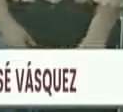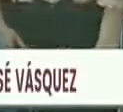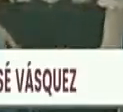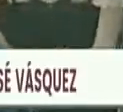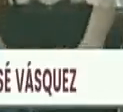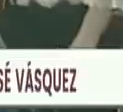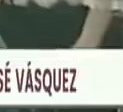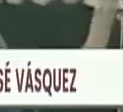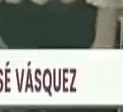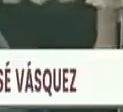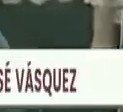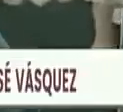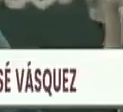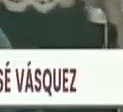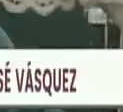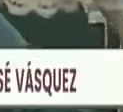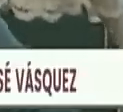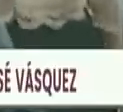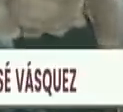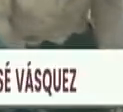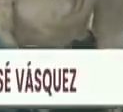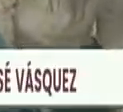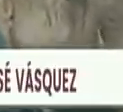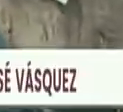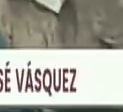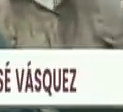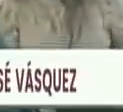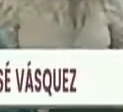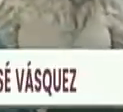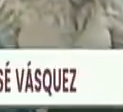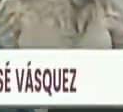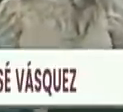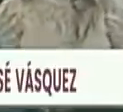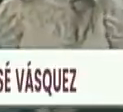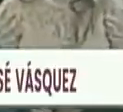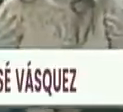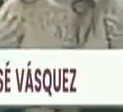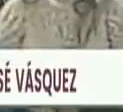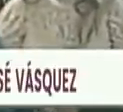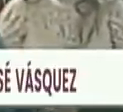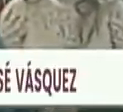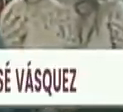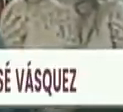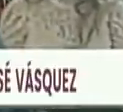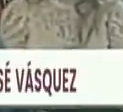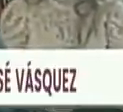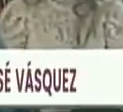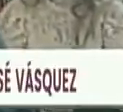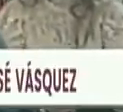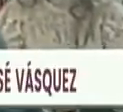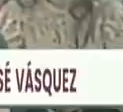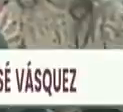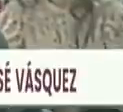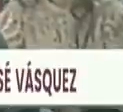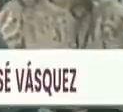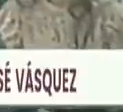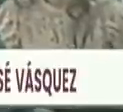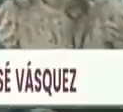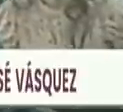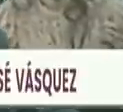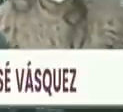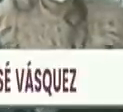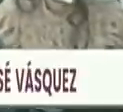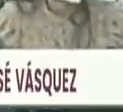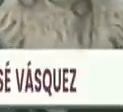diferentes estados del país. Asimismo, reconoció el compromiso del pueblo el pasado 21 de noviembre, donde reinó